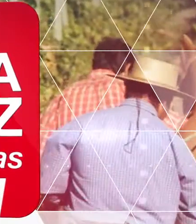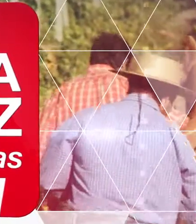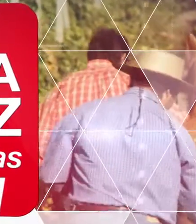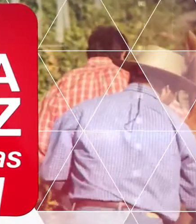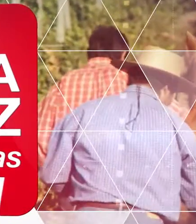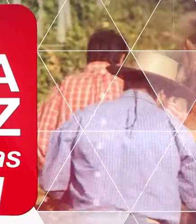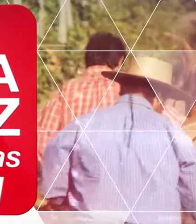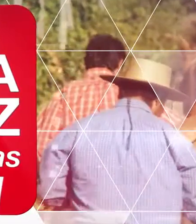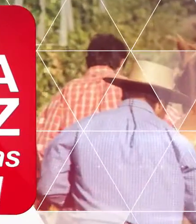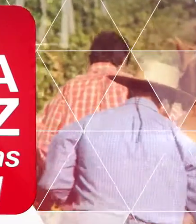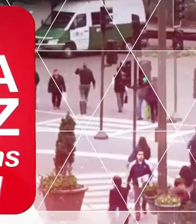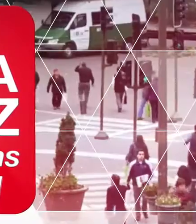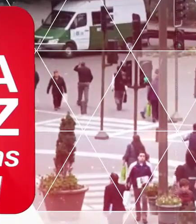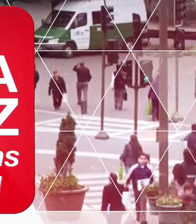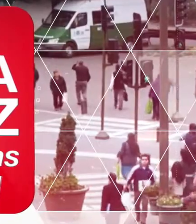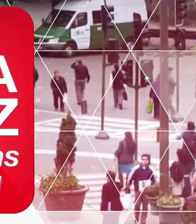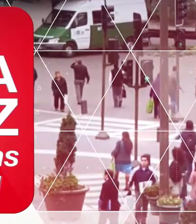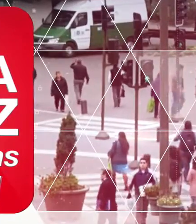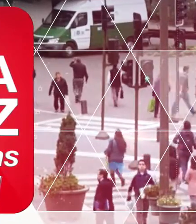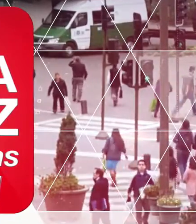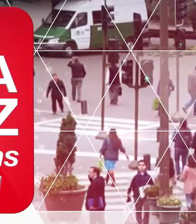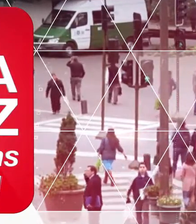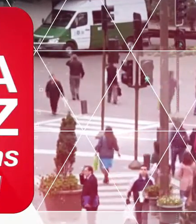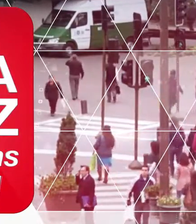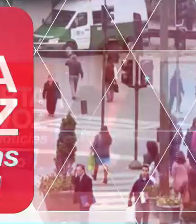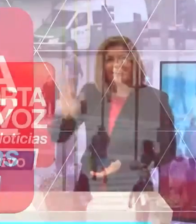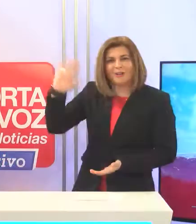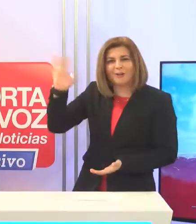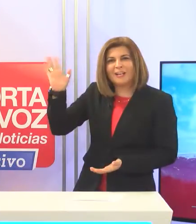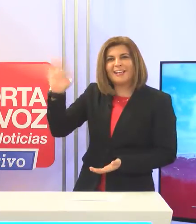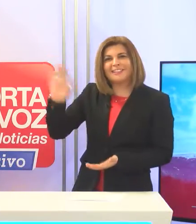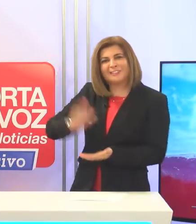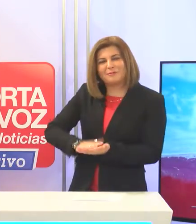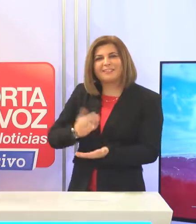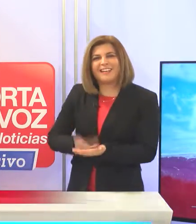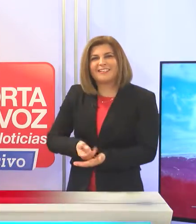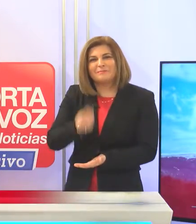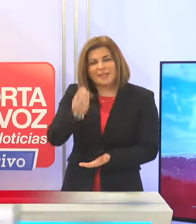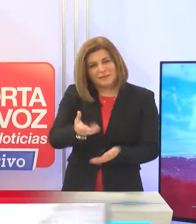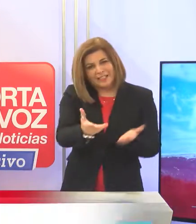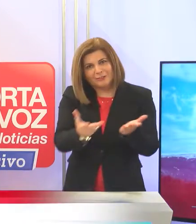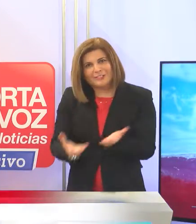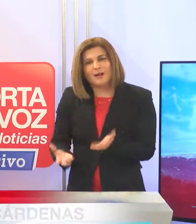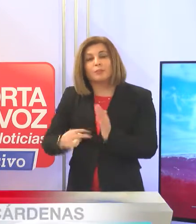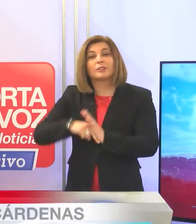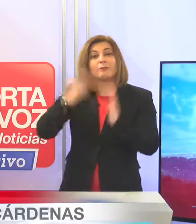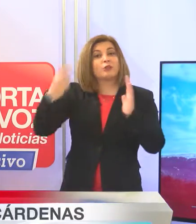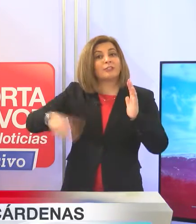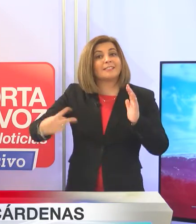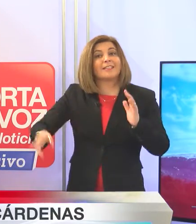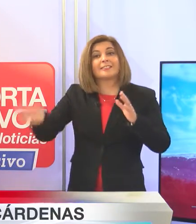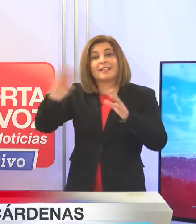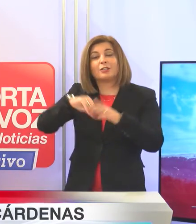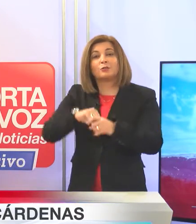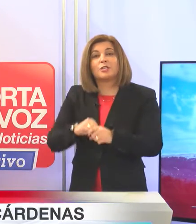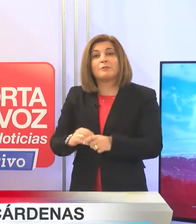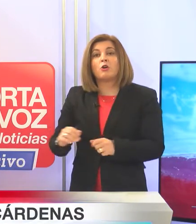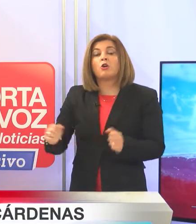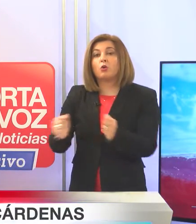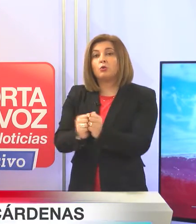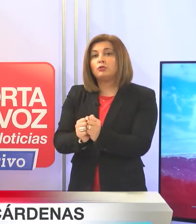Portavoz Noticias Inclusivo Hola, ¿cómo están? Bienvenidos a Portavoz Noticias